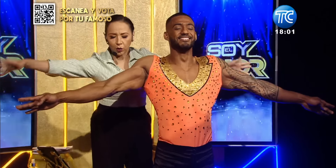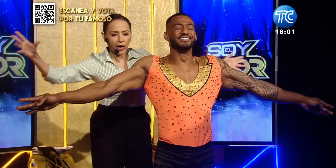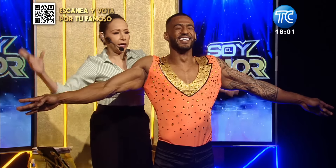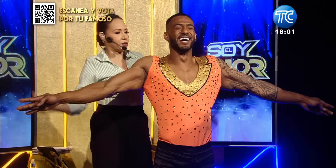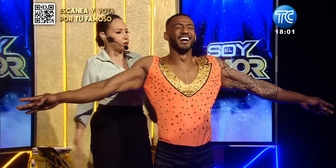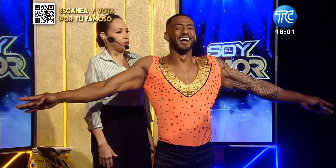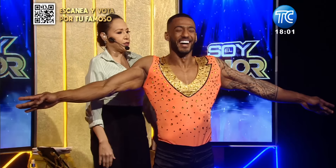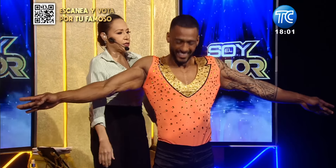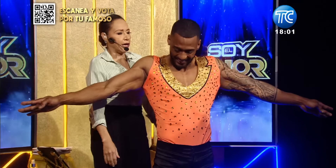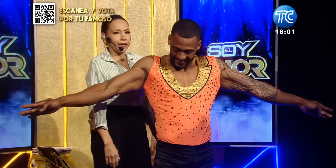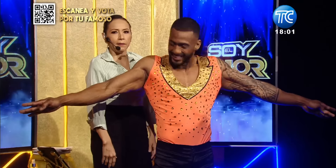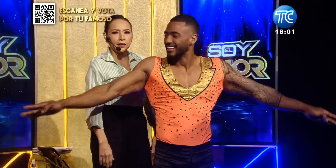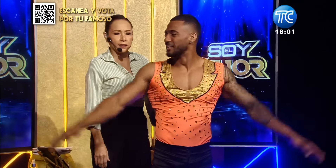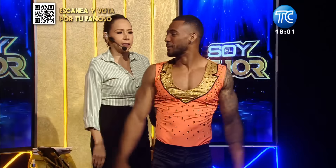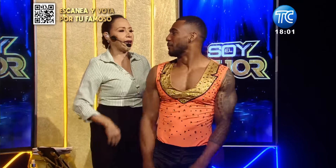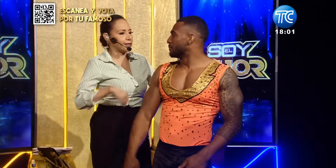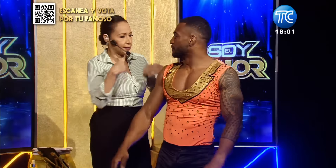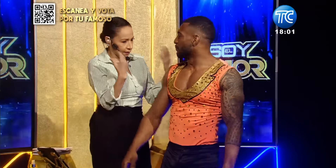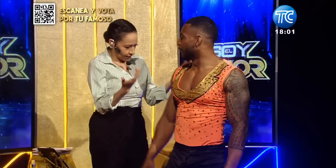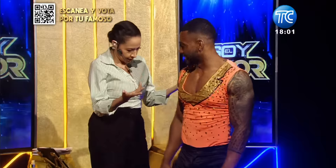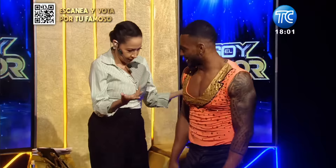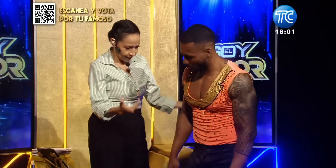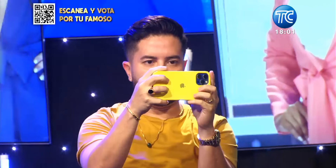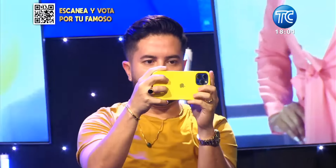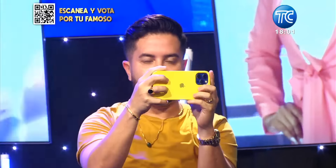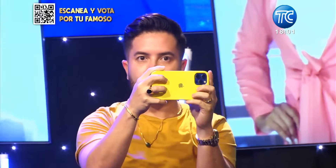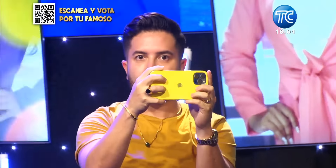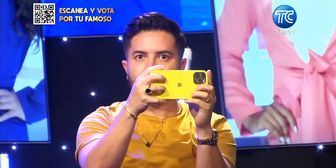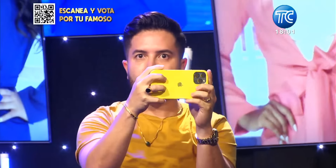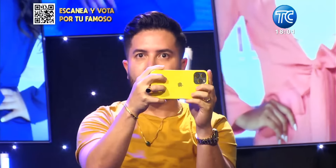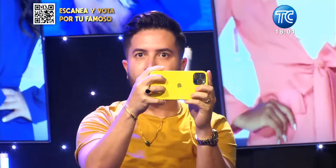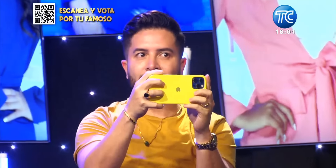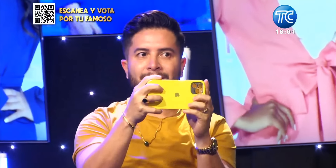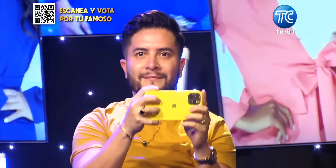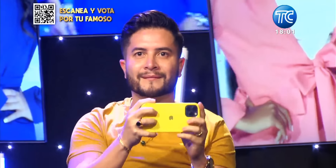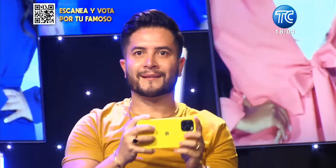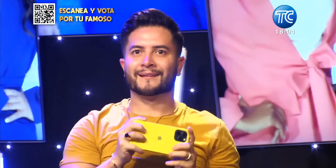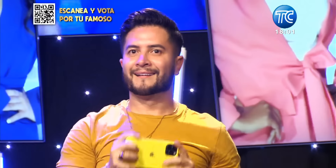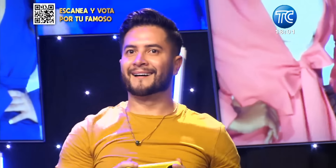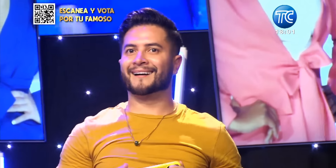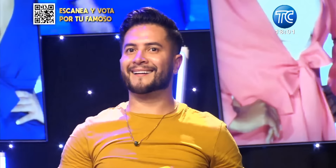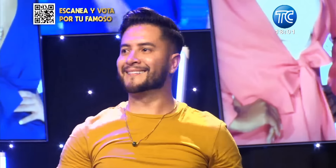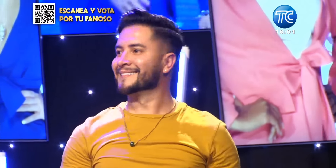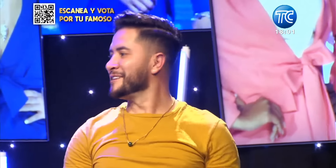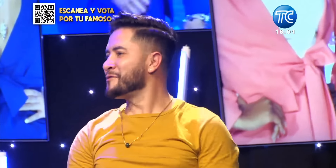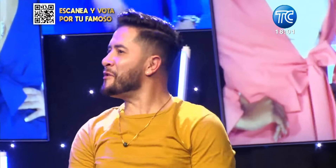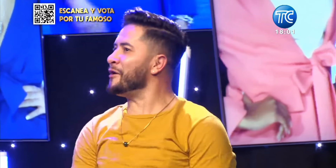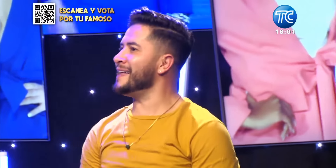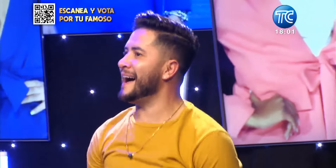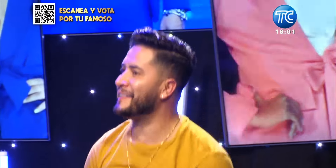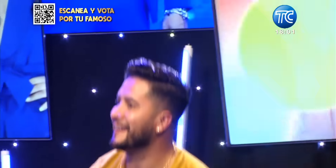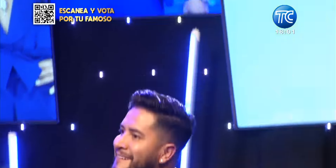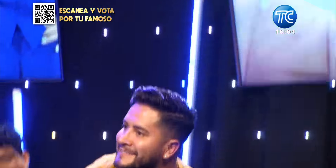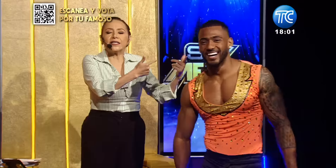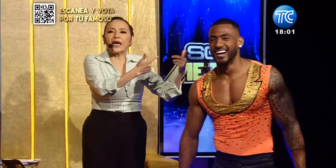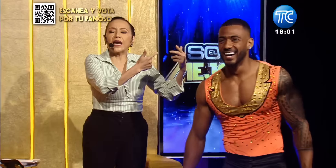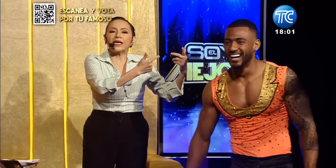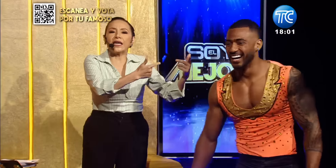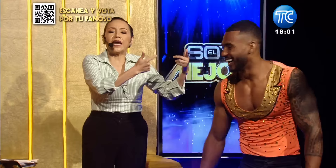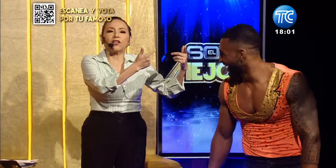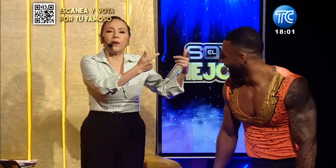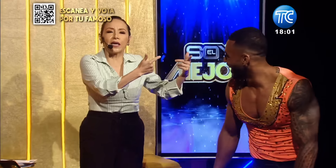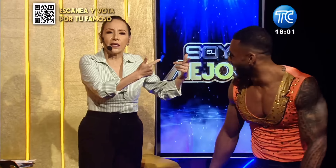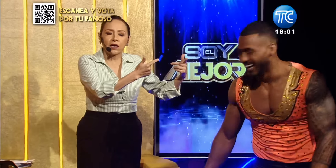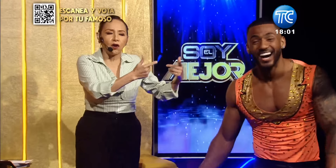su figura, eso. Nada más. Jorge Heredia está grabando. ¿Qué estás grabando, Jorge? Perfecto. Dice